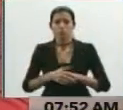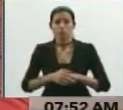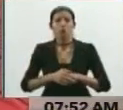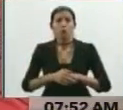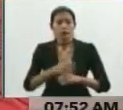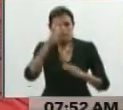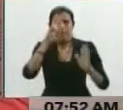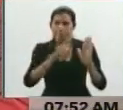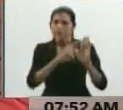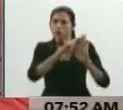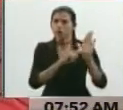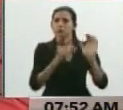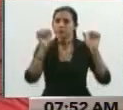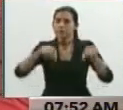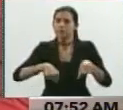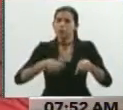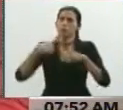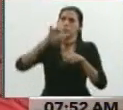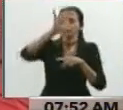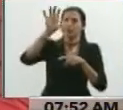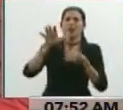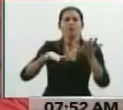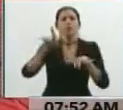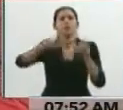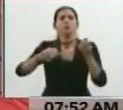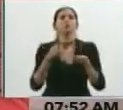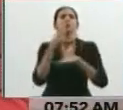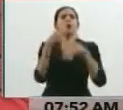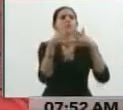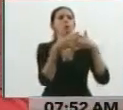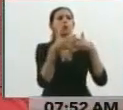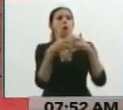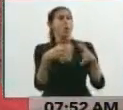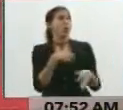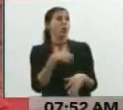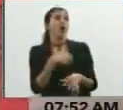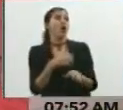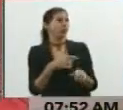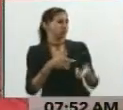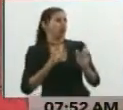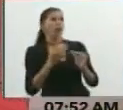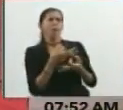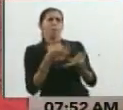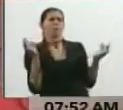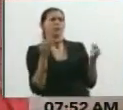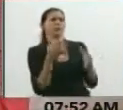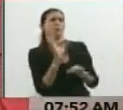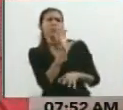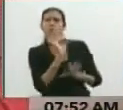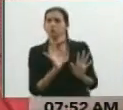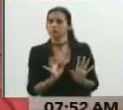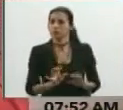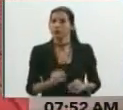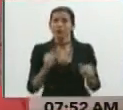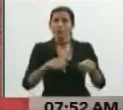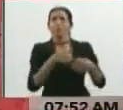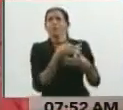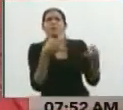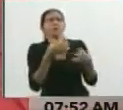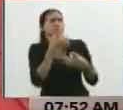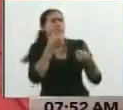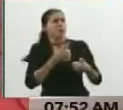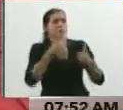y la gente va a eeuu y dice no puedes utilizarlo anosike perfecto este país entonces en venezuela estamos creando